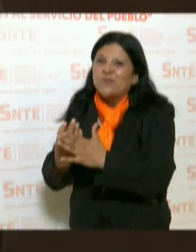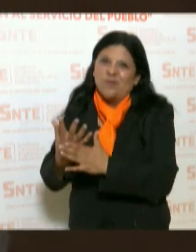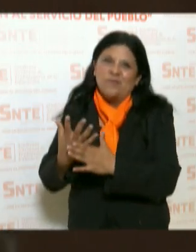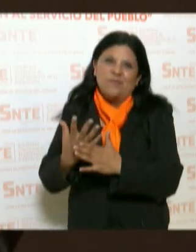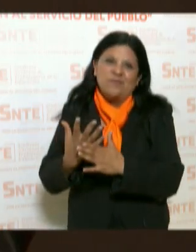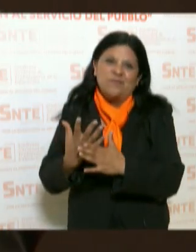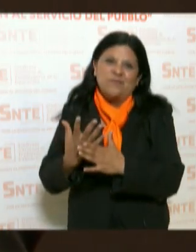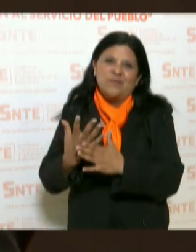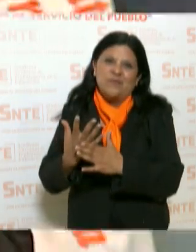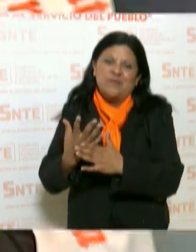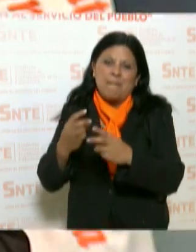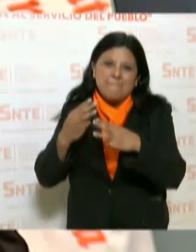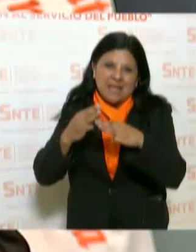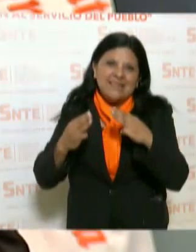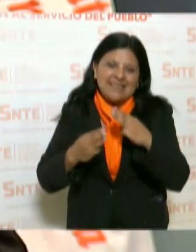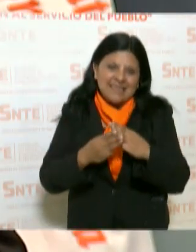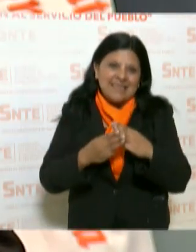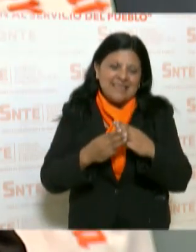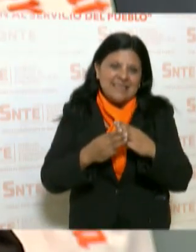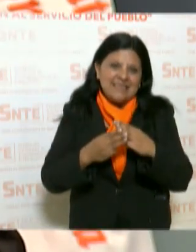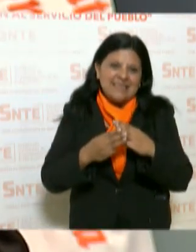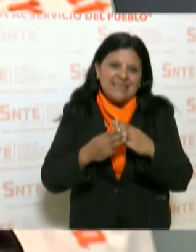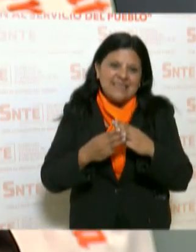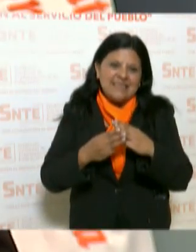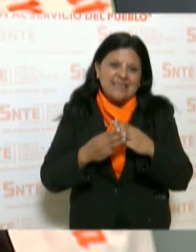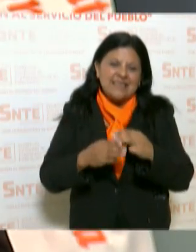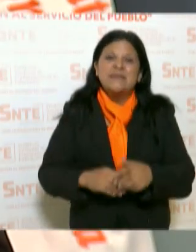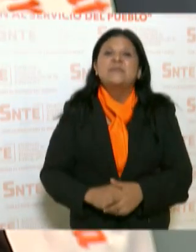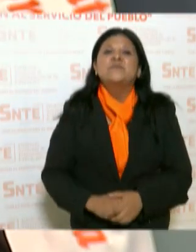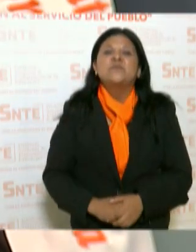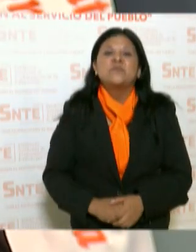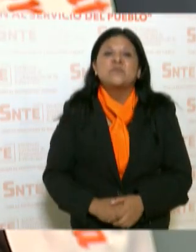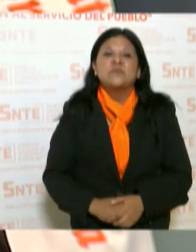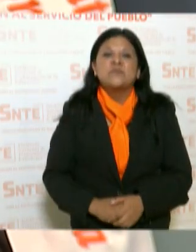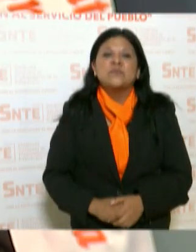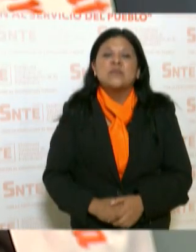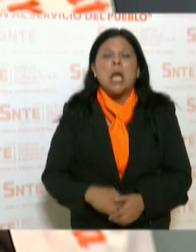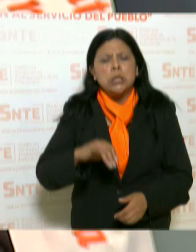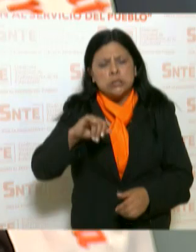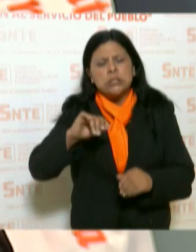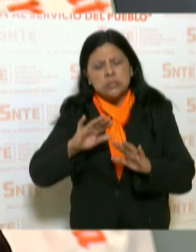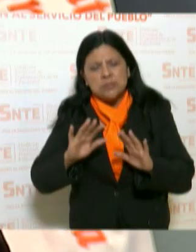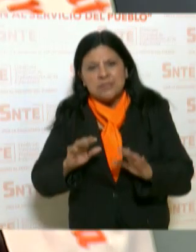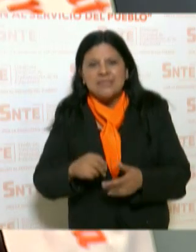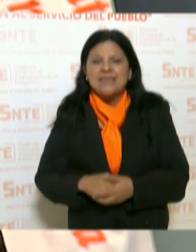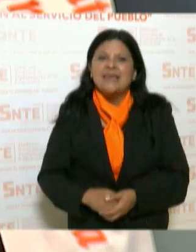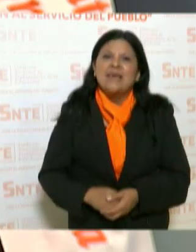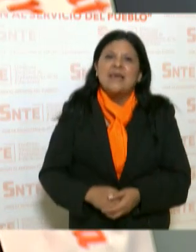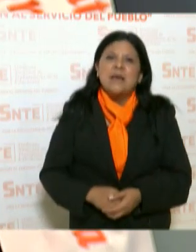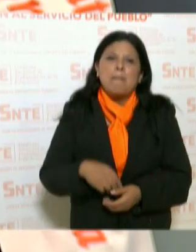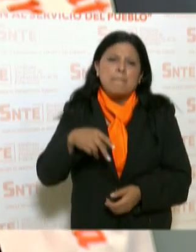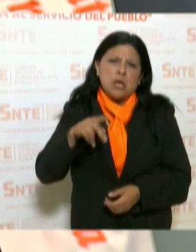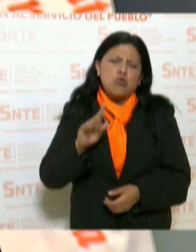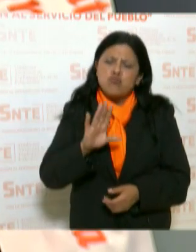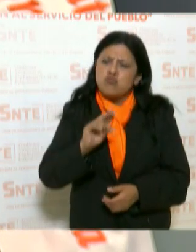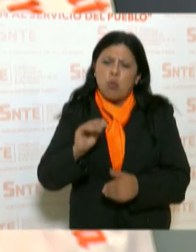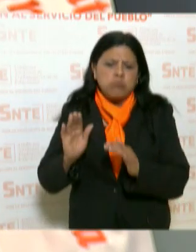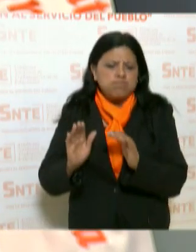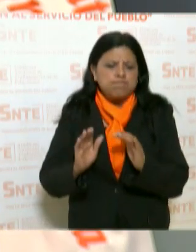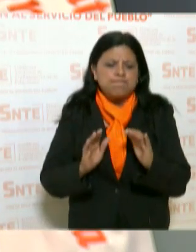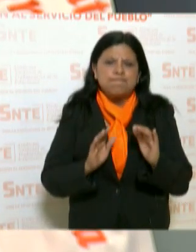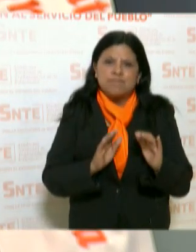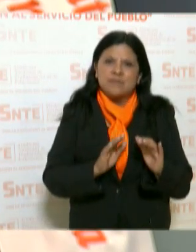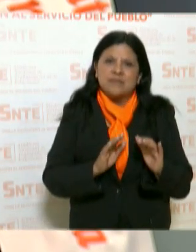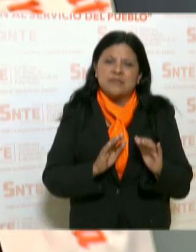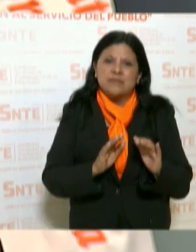sí las matemáticas, sí la ciencia, pero no hacer a un lado el